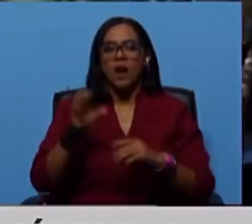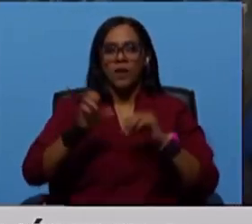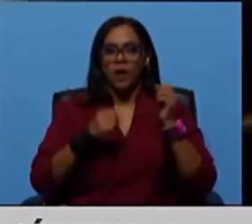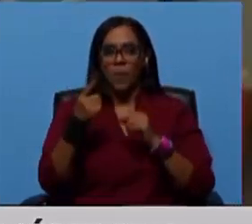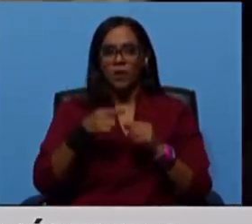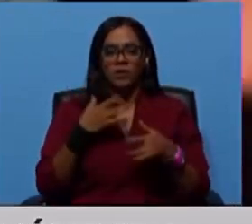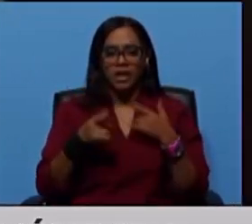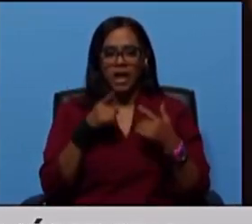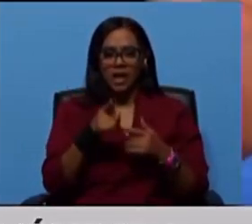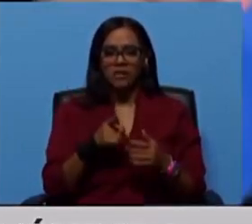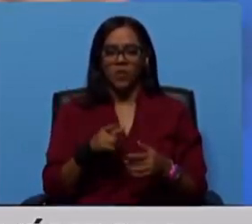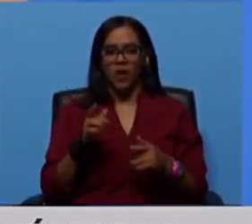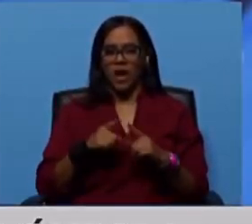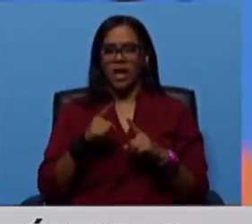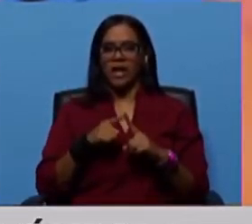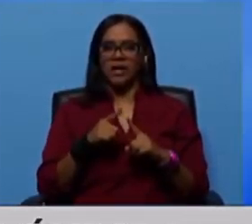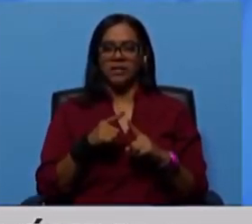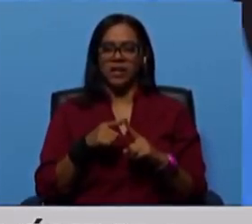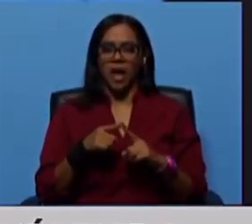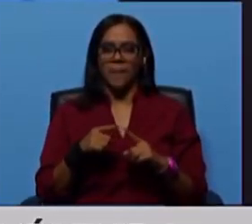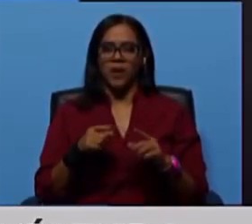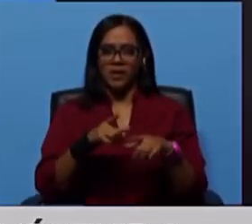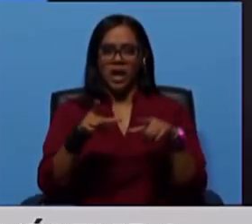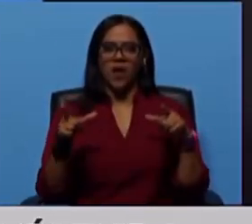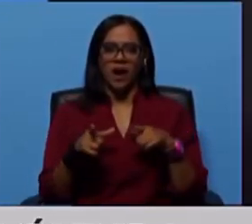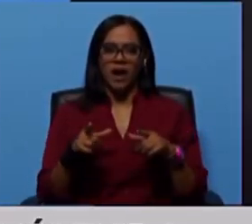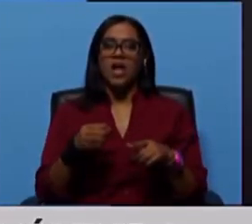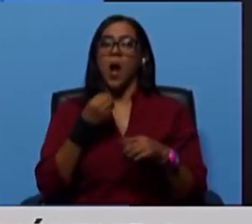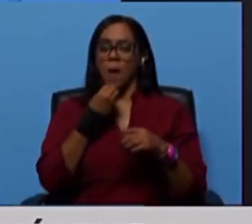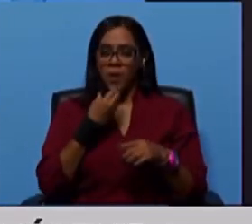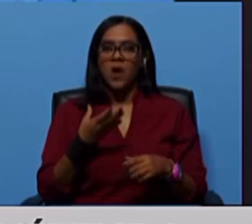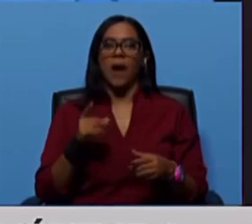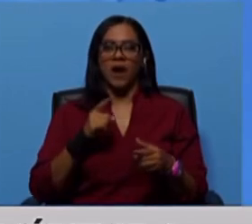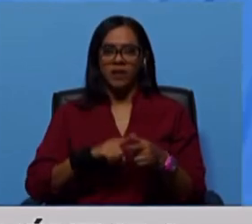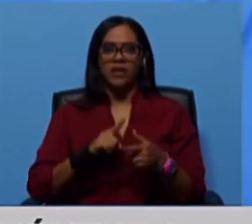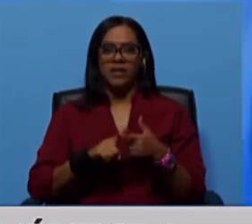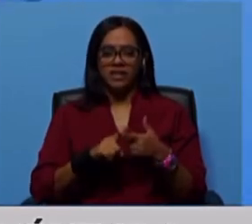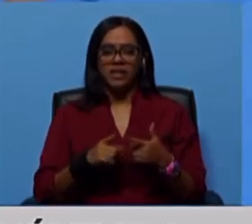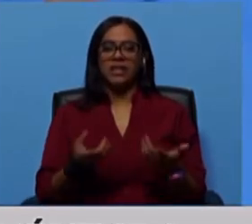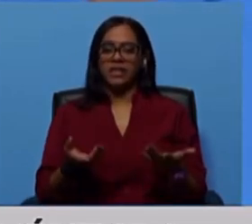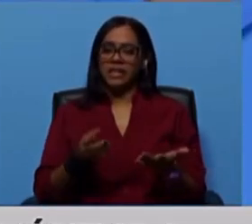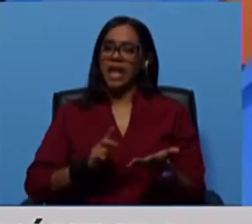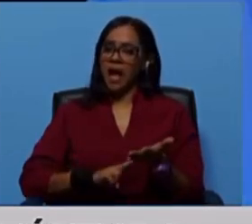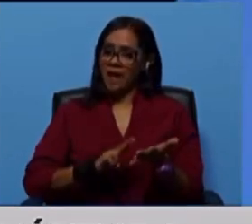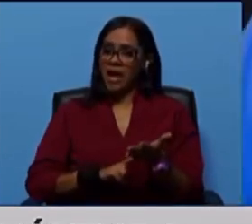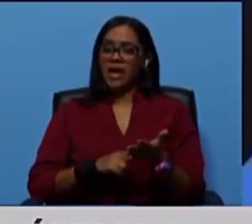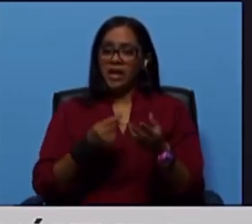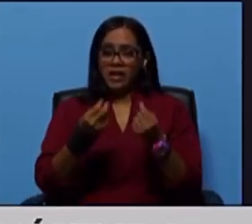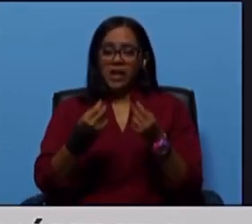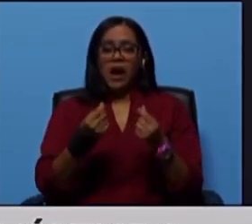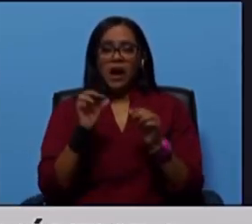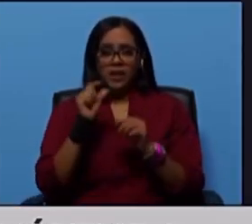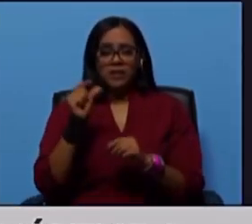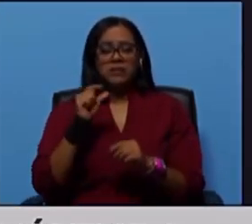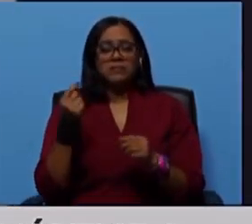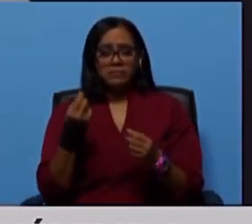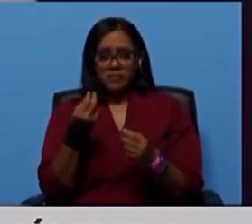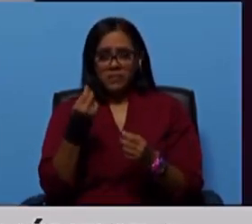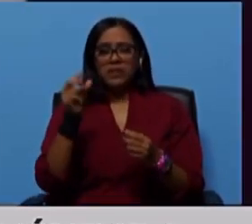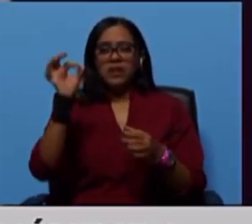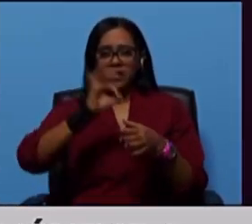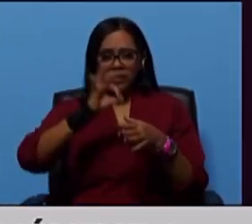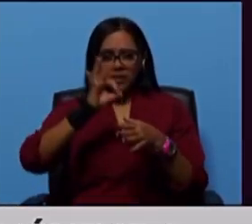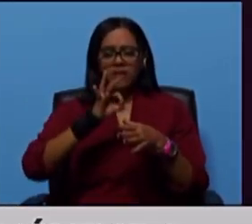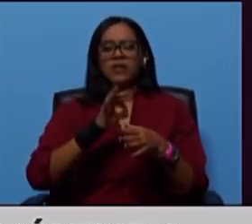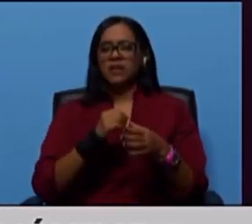tú, de este tipo de lugares? Es muy bueno, porque de verdad los precios son solidarios. Uno se economiza muchísimo dinero.